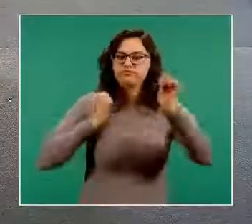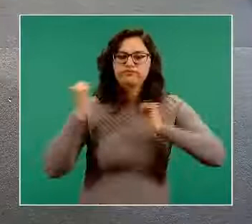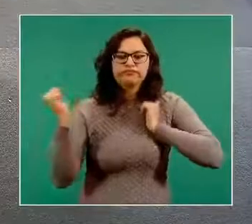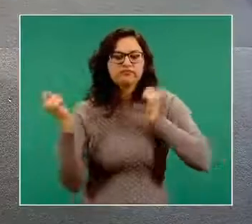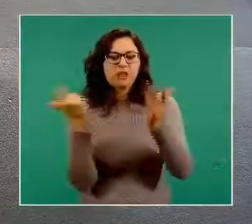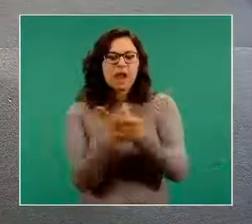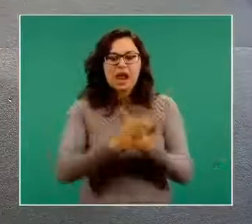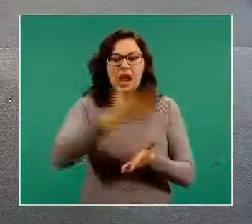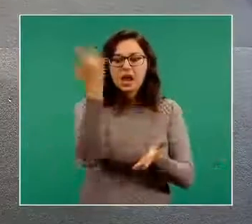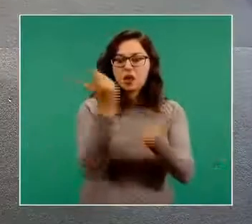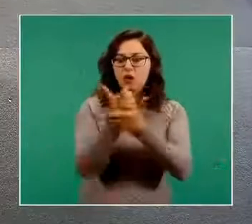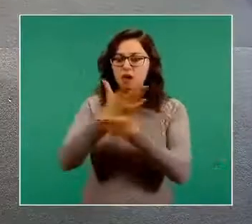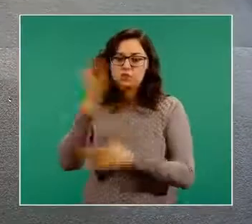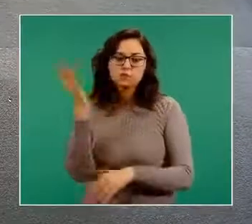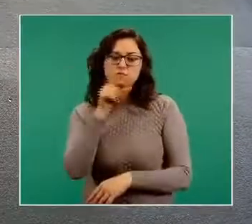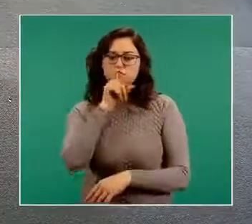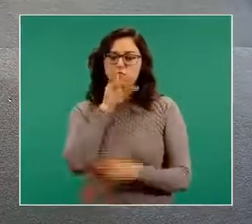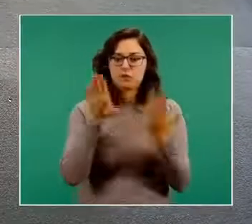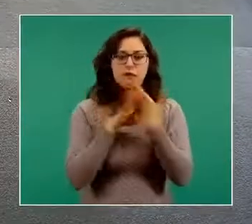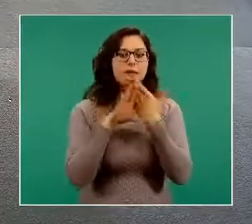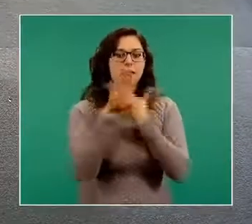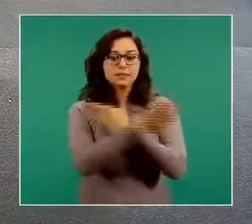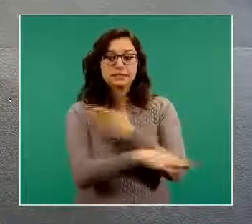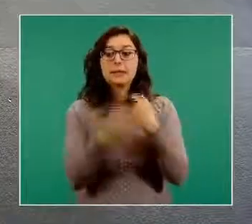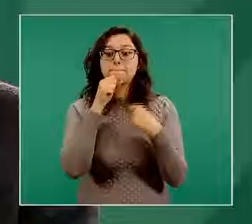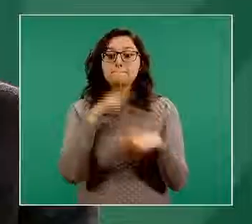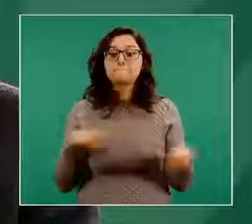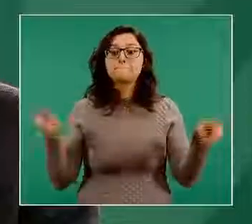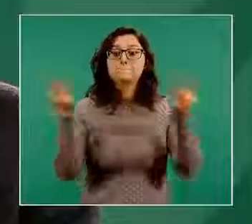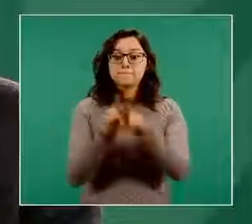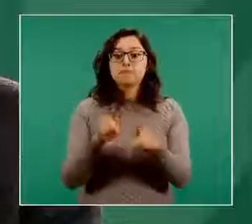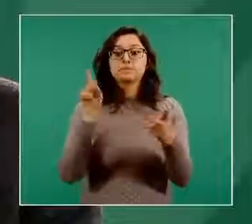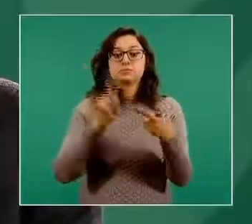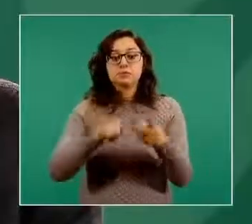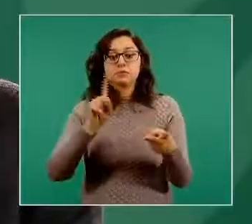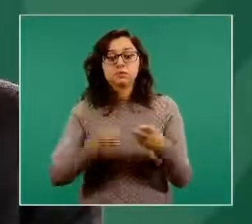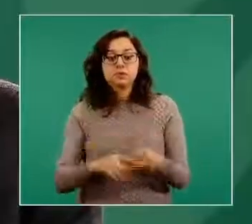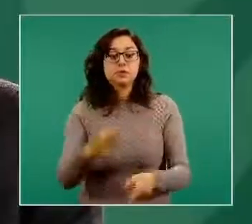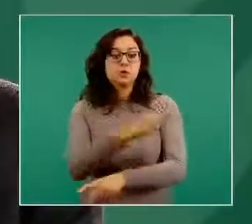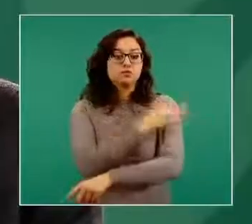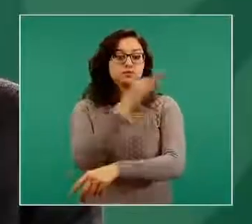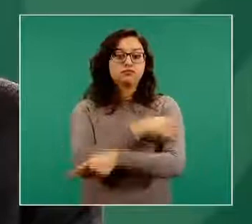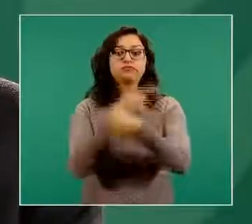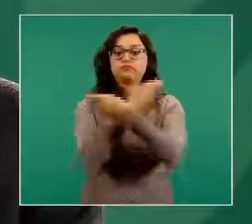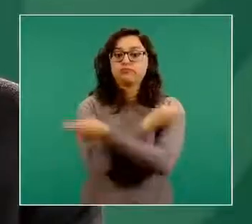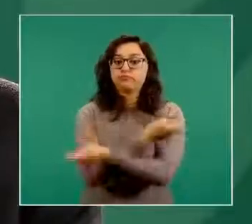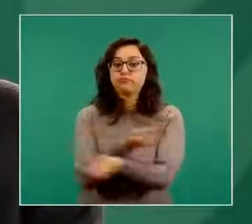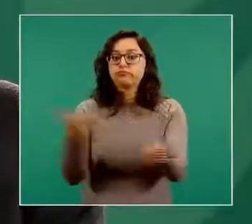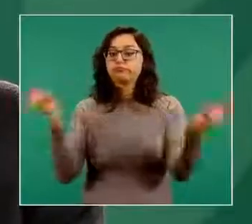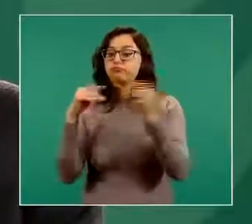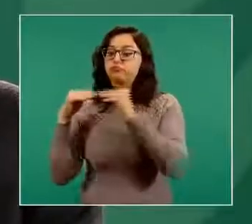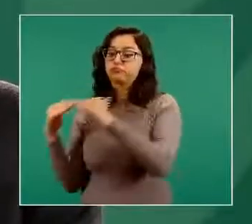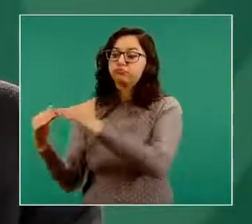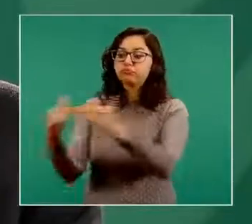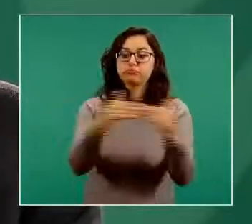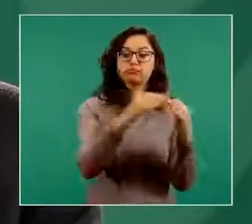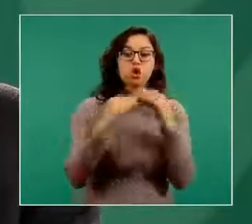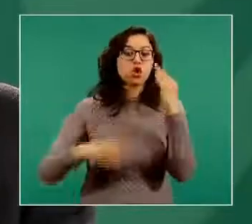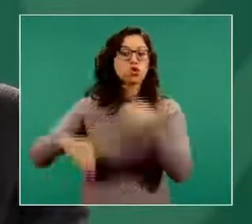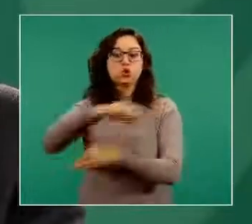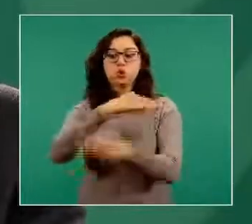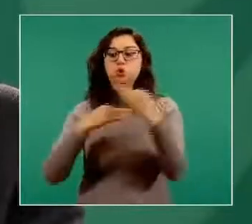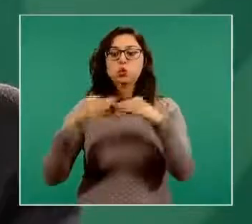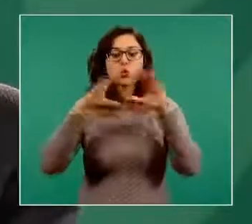distintos países y facilitar que exista una distribución hasta cierto punto equitativa de